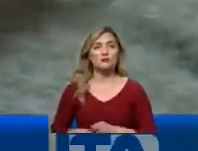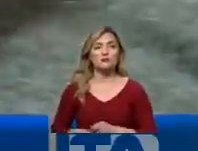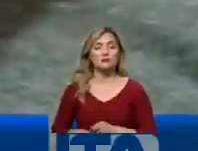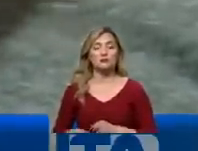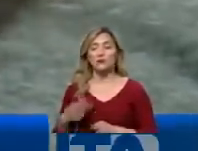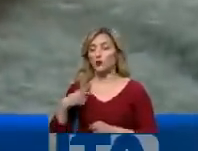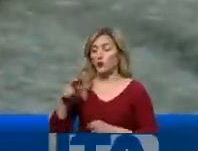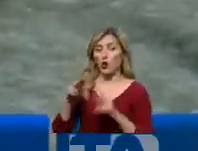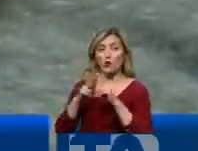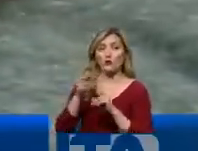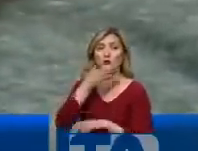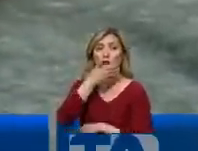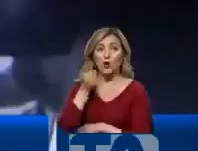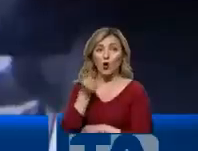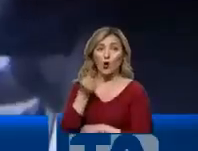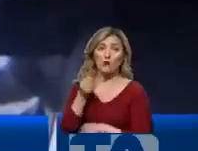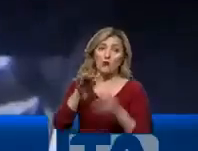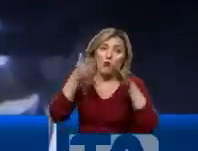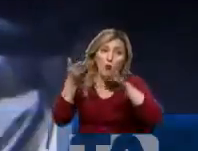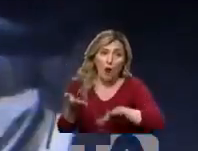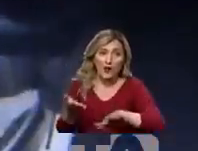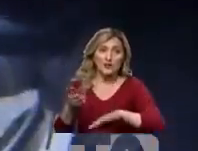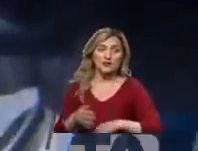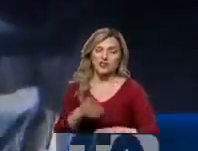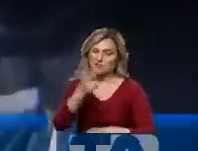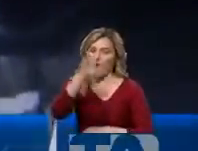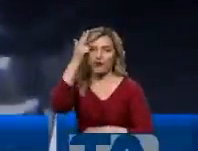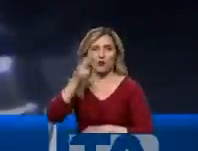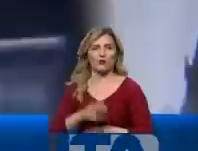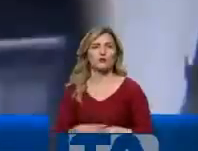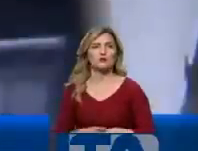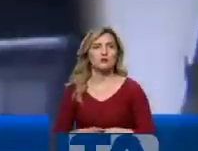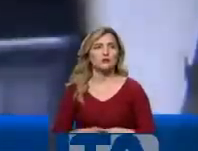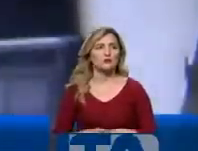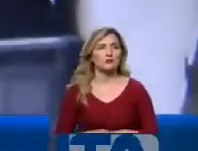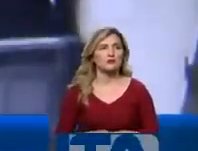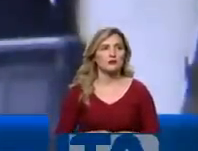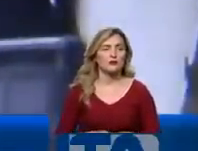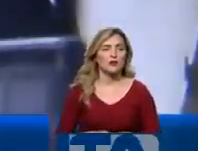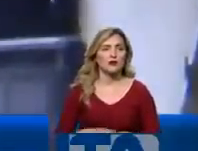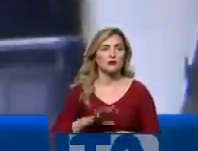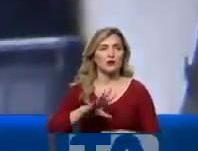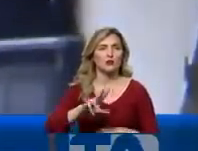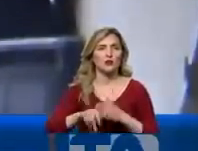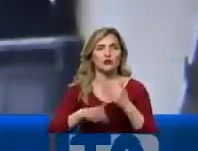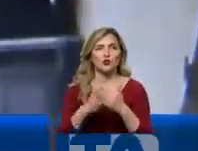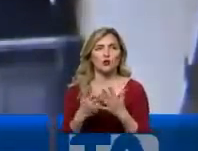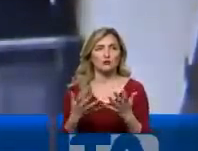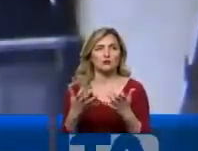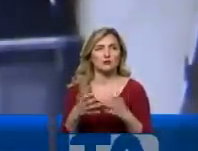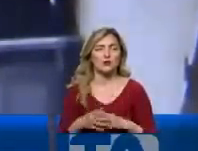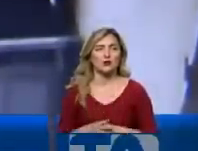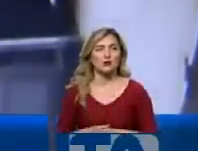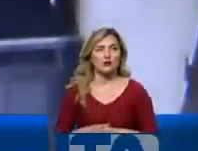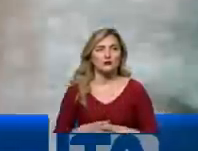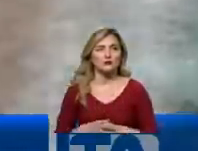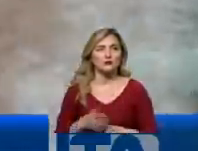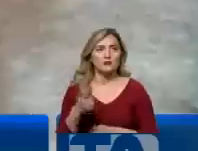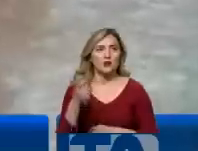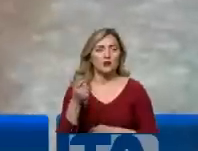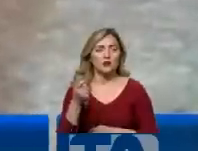si me conoces mucho mejor, aquí te mueres. Los antisociales, sin mucho esfuerzo, terminaron por robar todo lo que quisieron. En